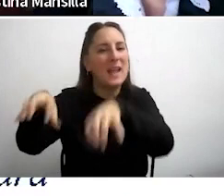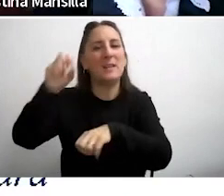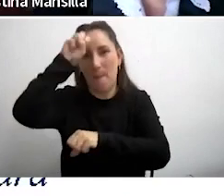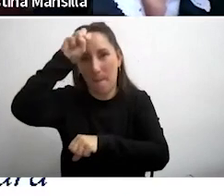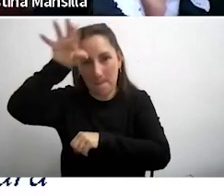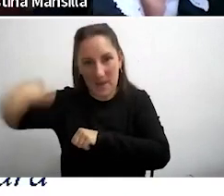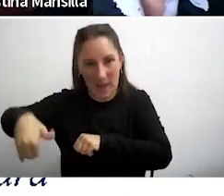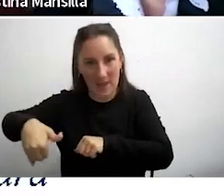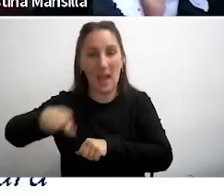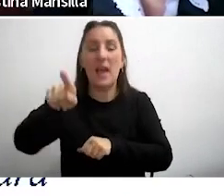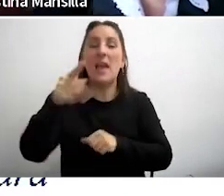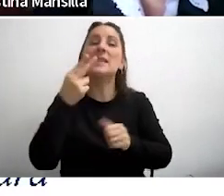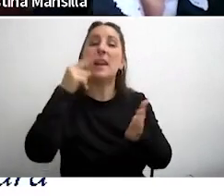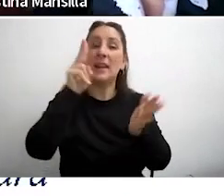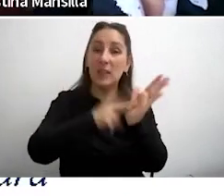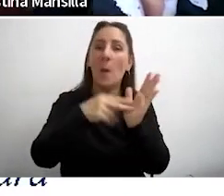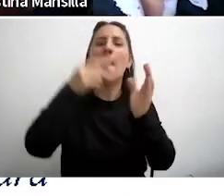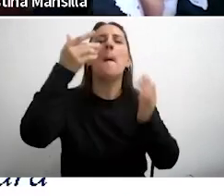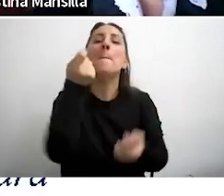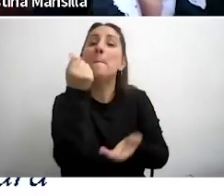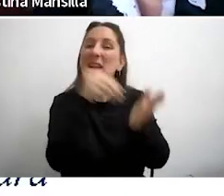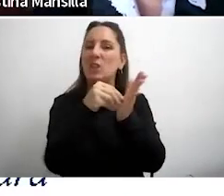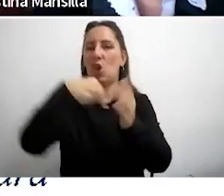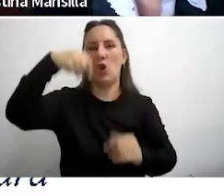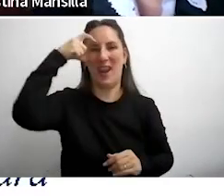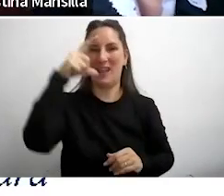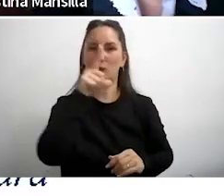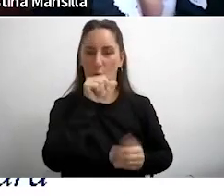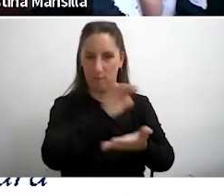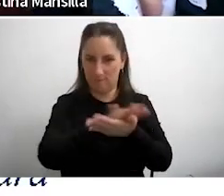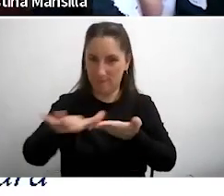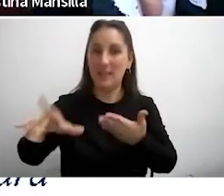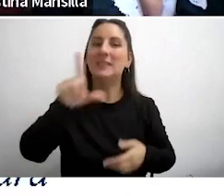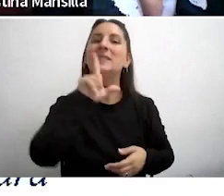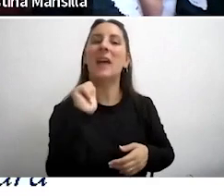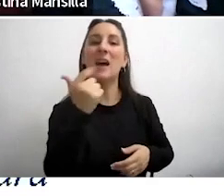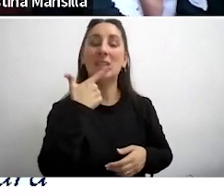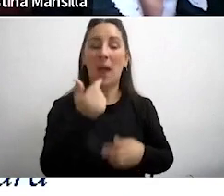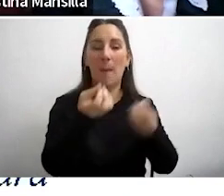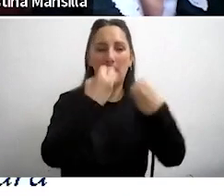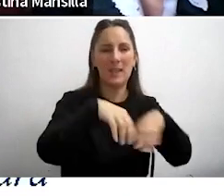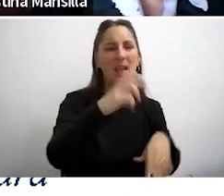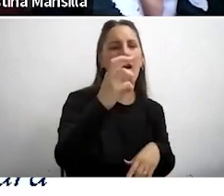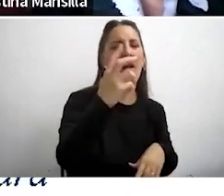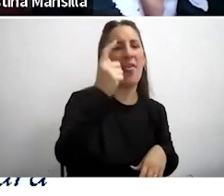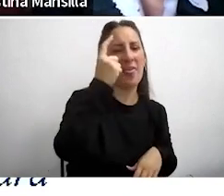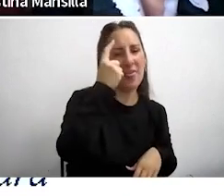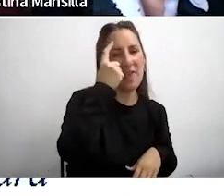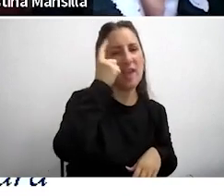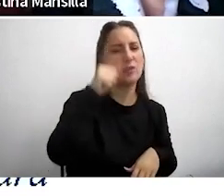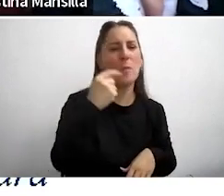aplica directamente sobre el precio neto. Verán que las tasas van del 10,5% para